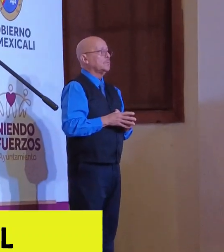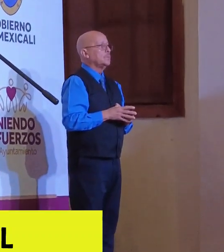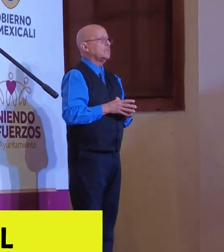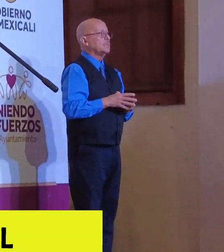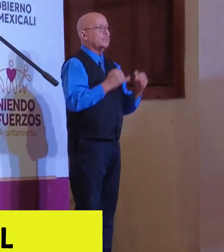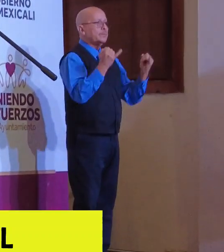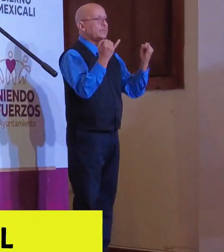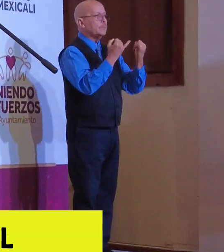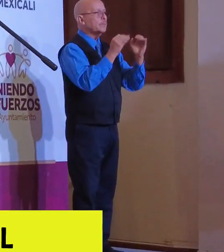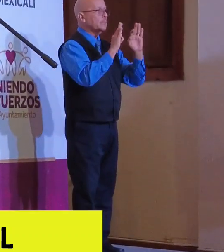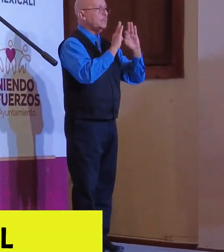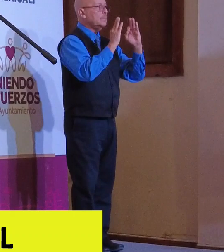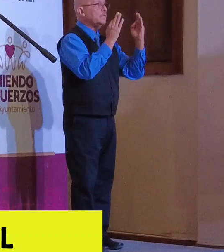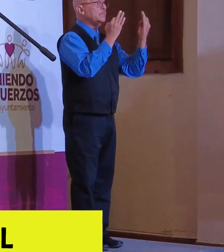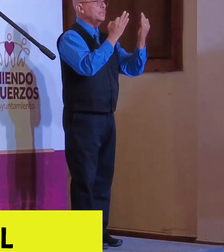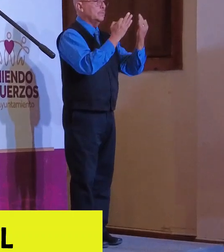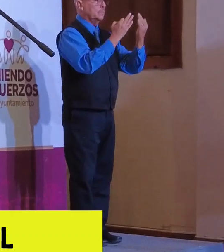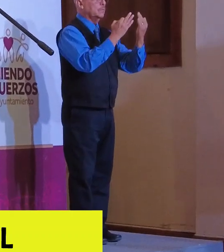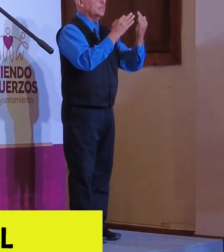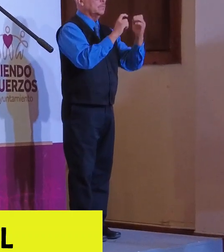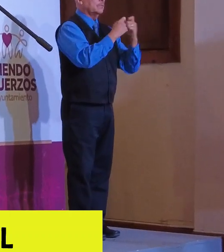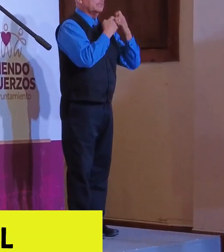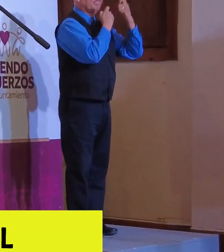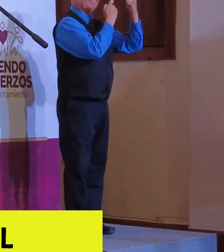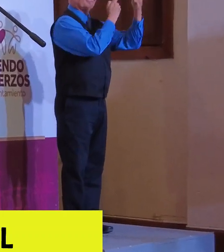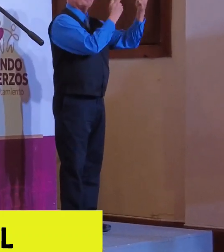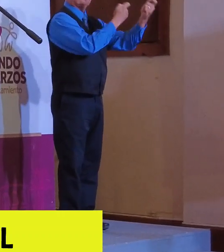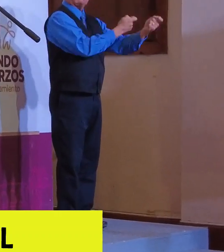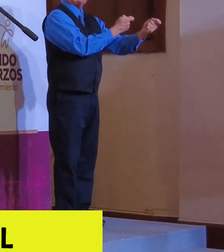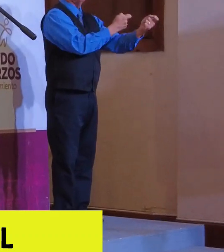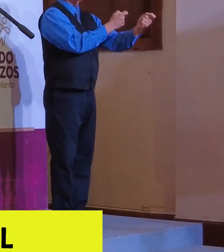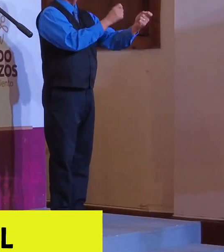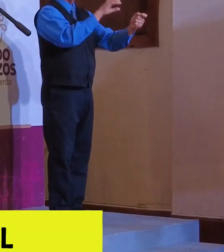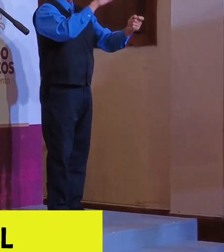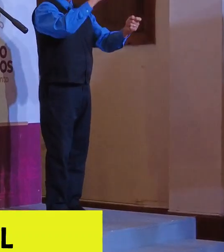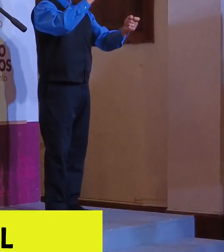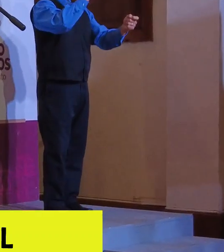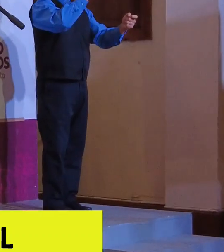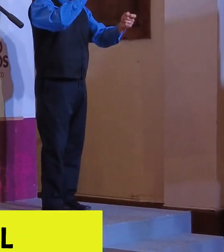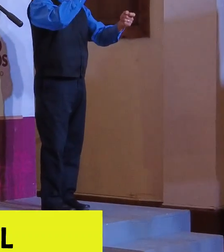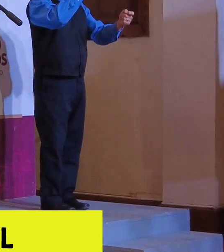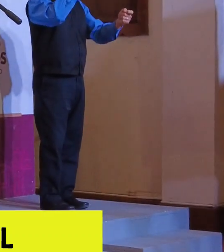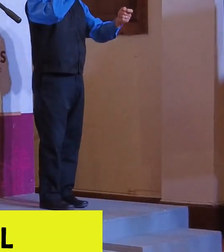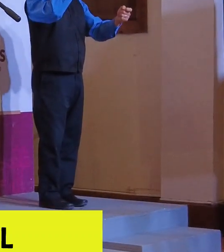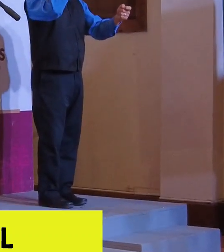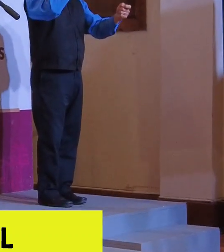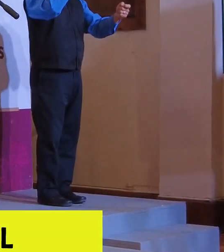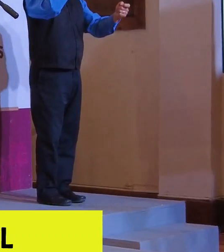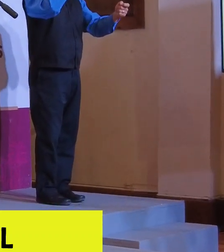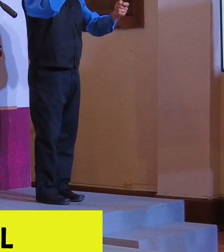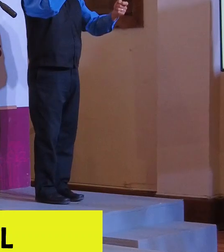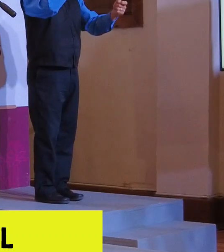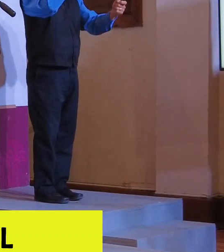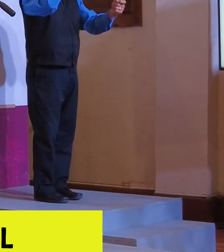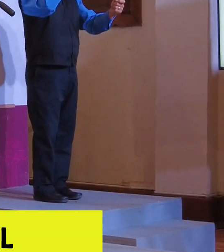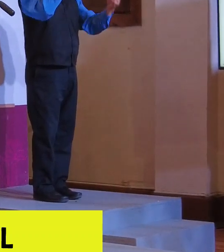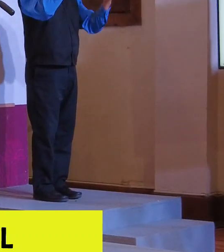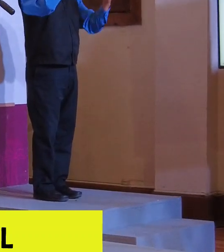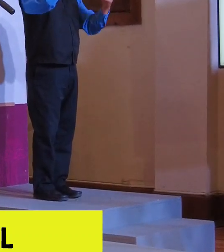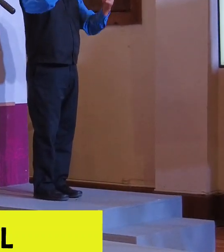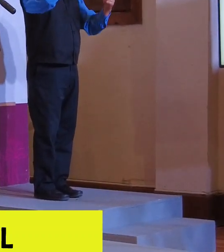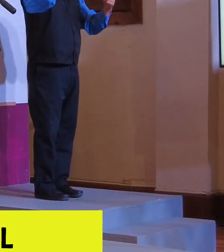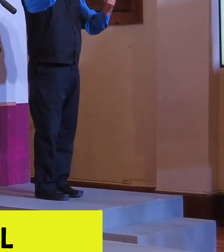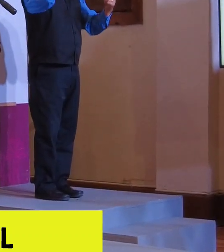De igual forma, se ha designado como su comandante en el grado de 87 a Alejandro